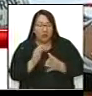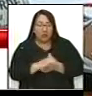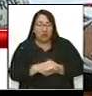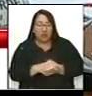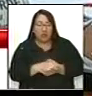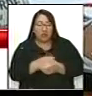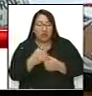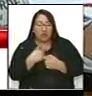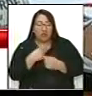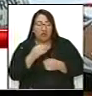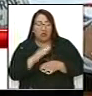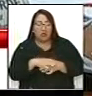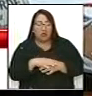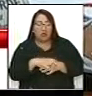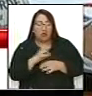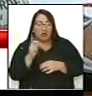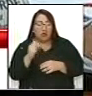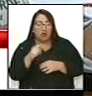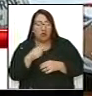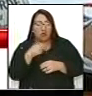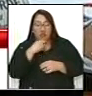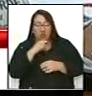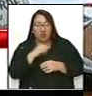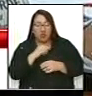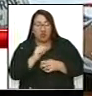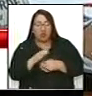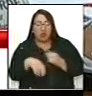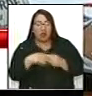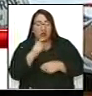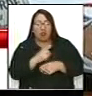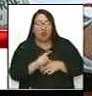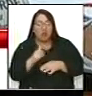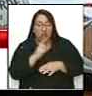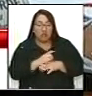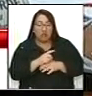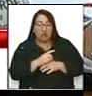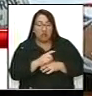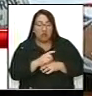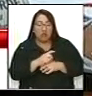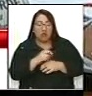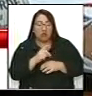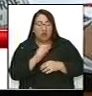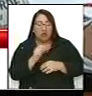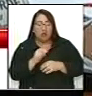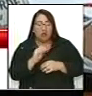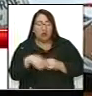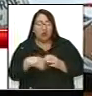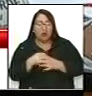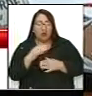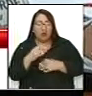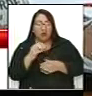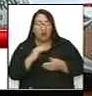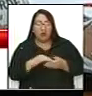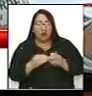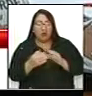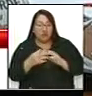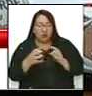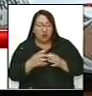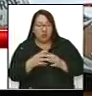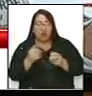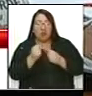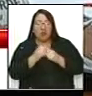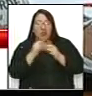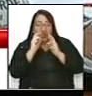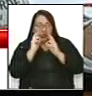tienen sobre el liderazgo de la mujer y el desarrollo de esta en su comunidad. Ante la